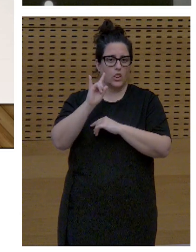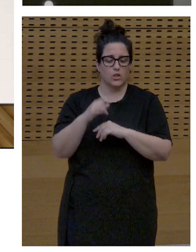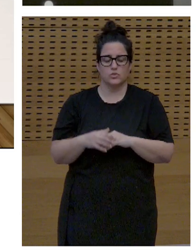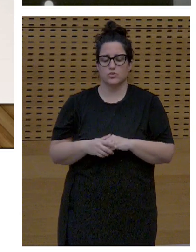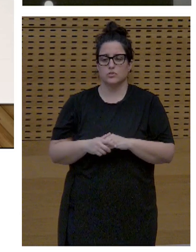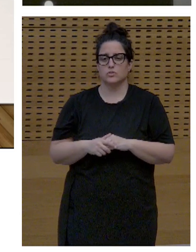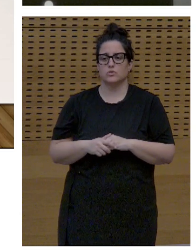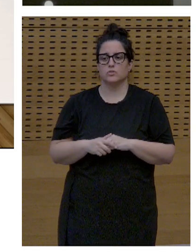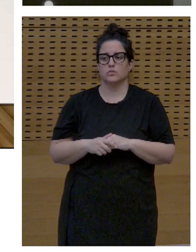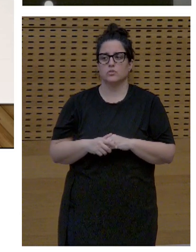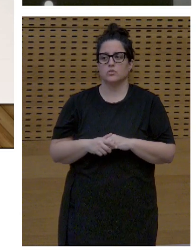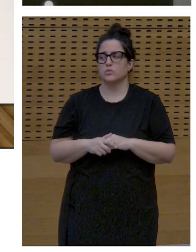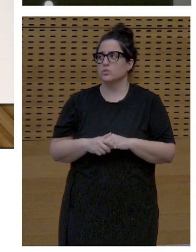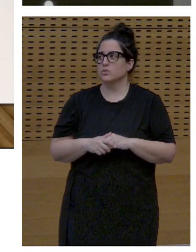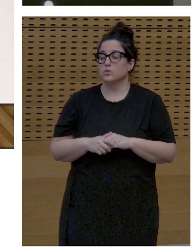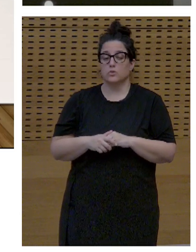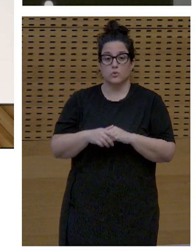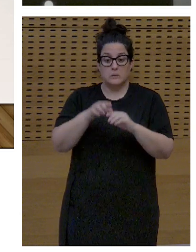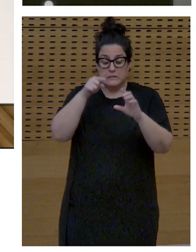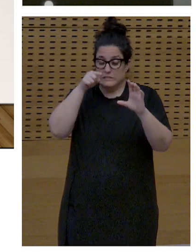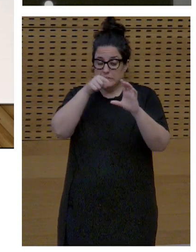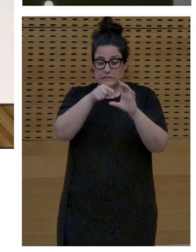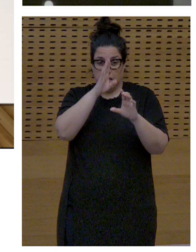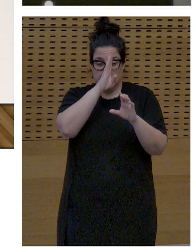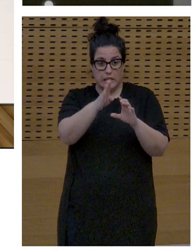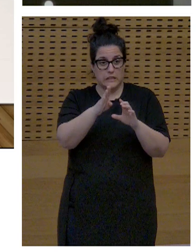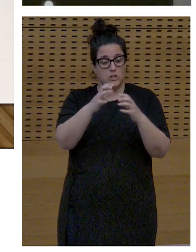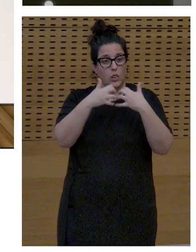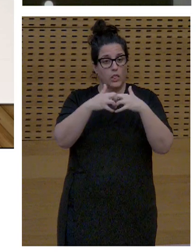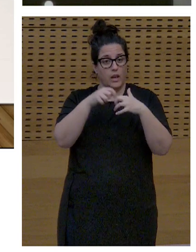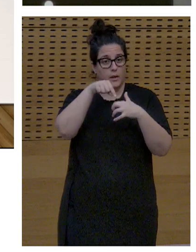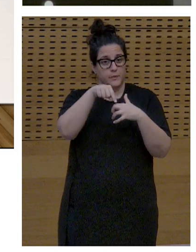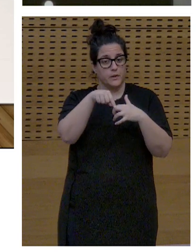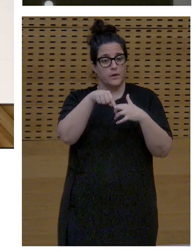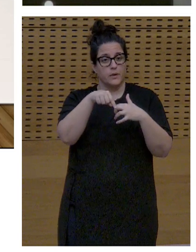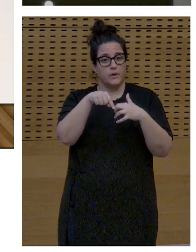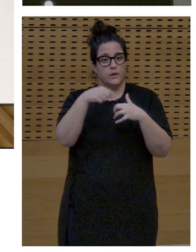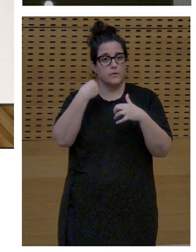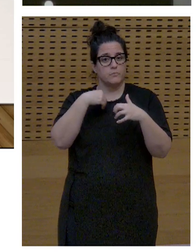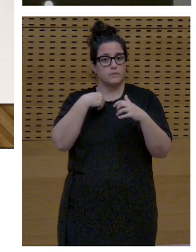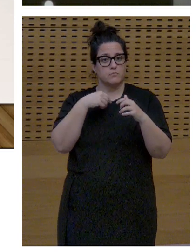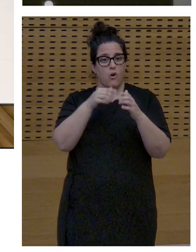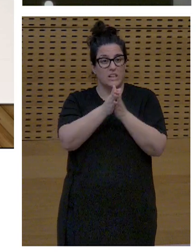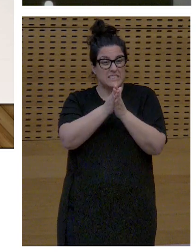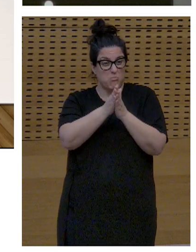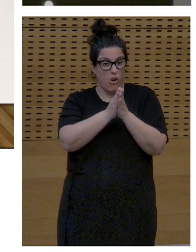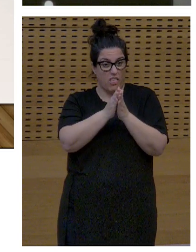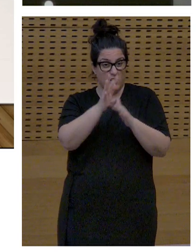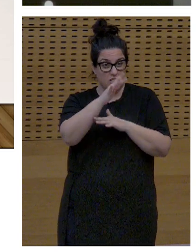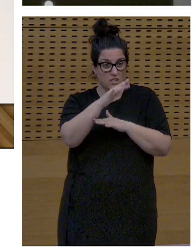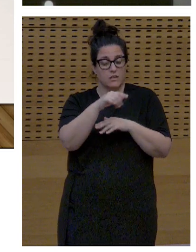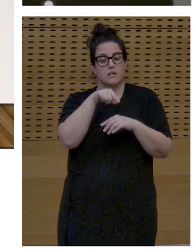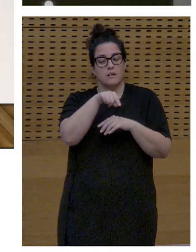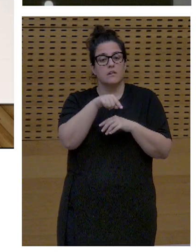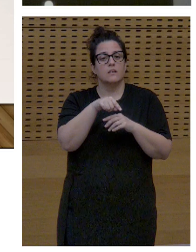que van a esa zona del cerebro que sabemos que funciona mal, el mismo sitio donde pondríamos el estimulador, pues aquí lo que se hace